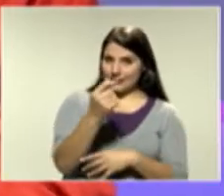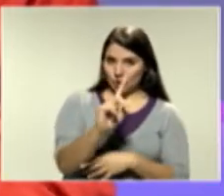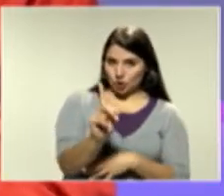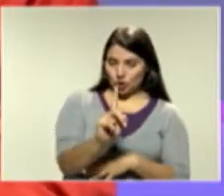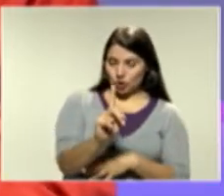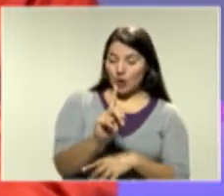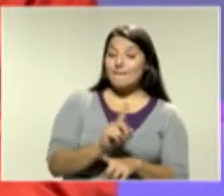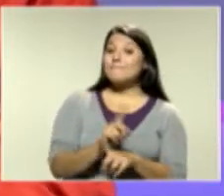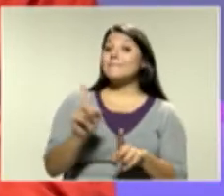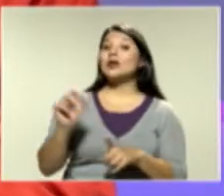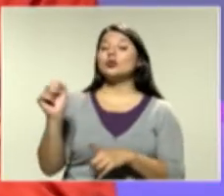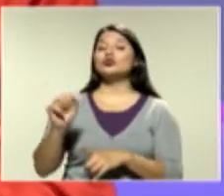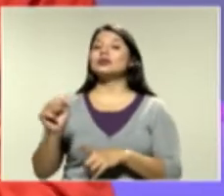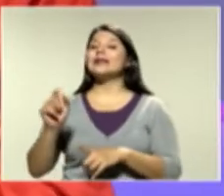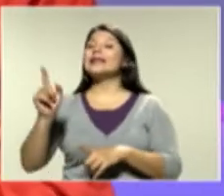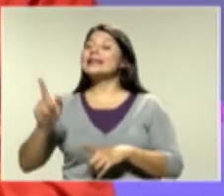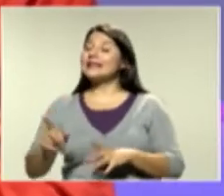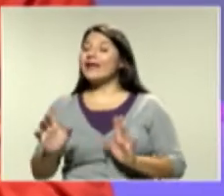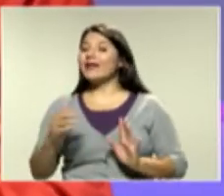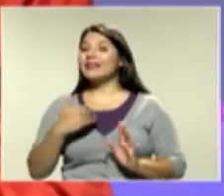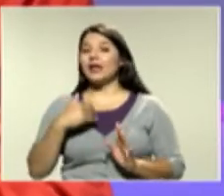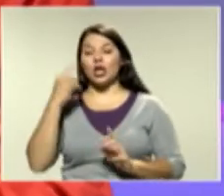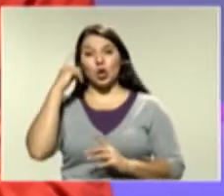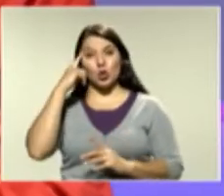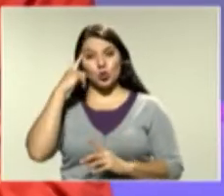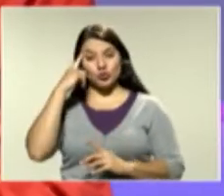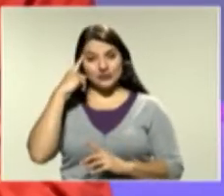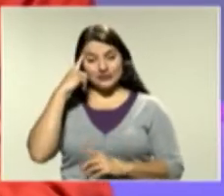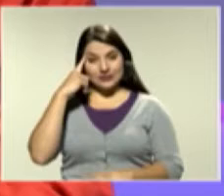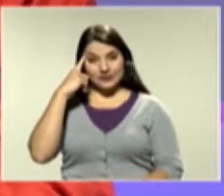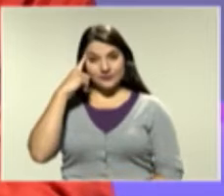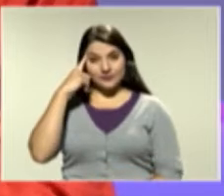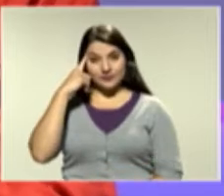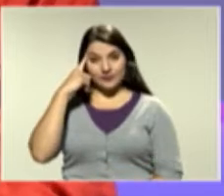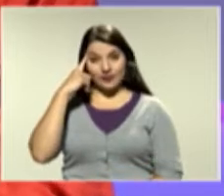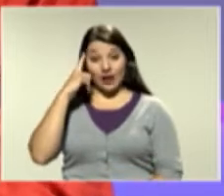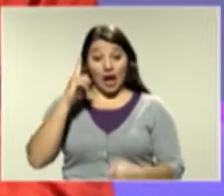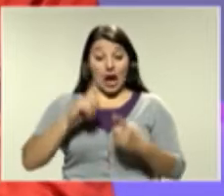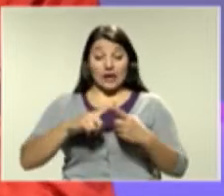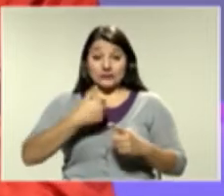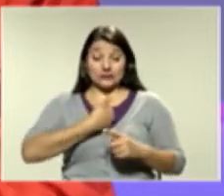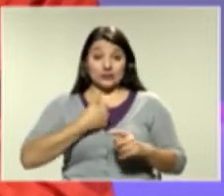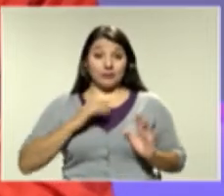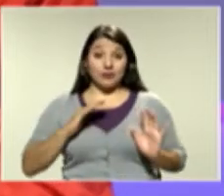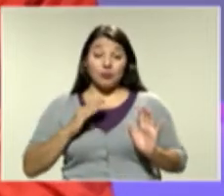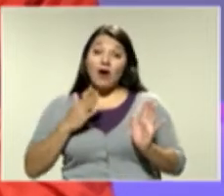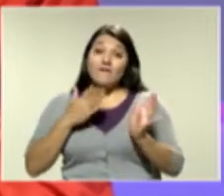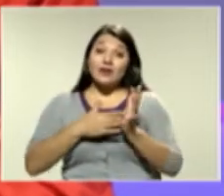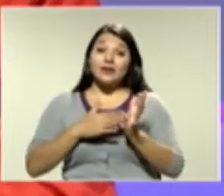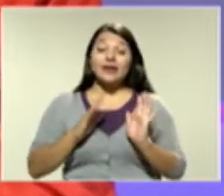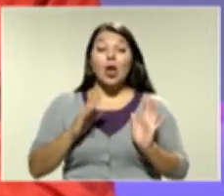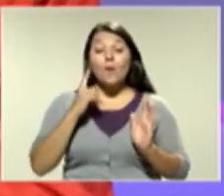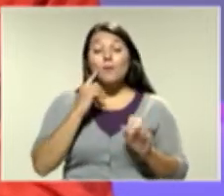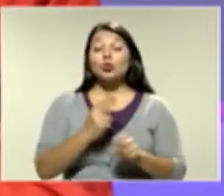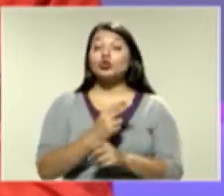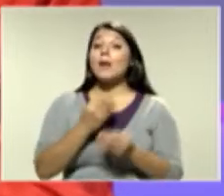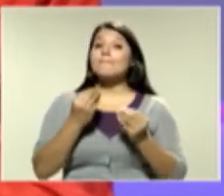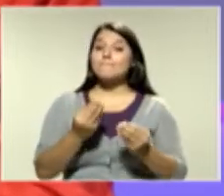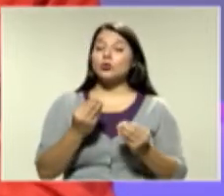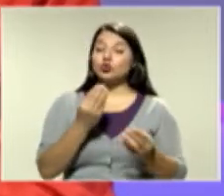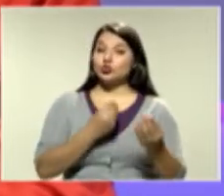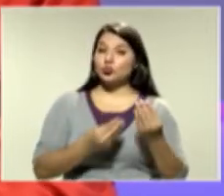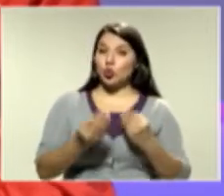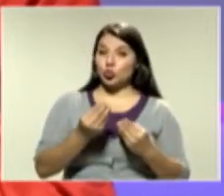sí debería estar muy consciente en que hasta él mismo se está perjudicando al hacer una excesiva aplicación